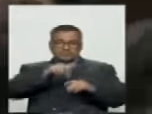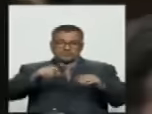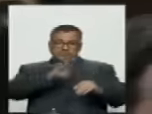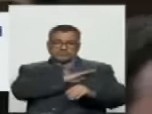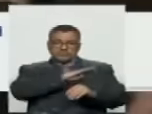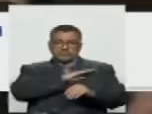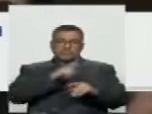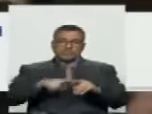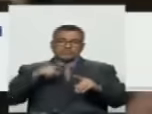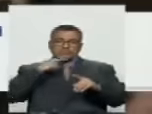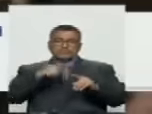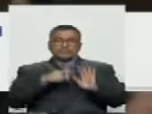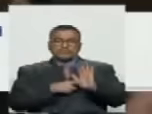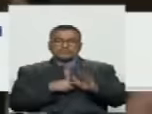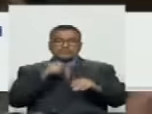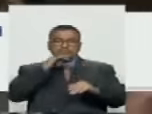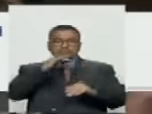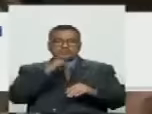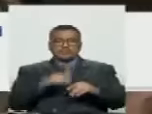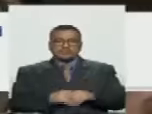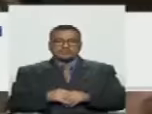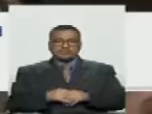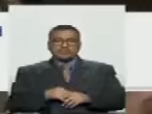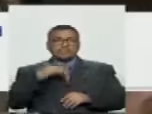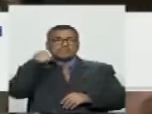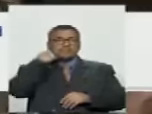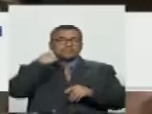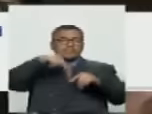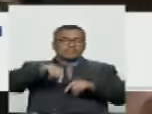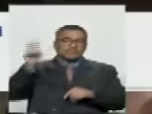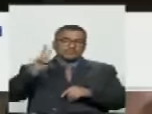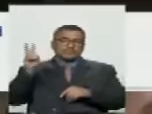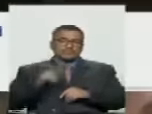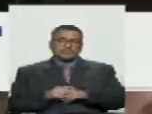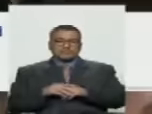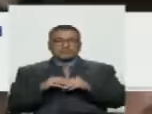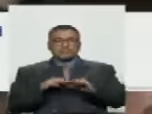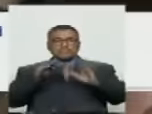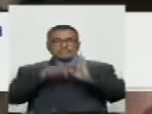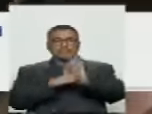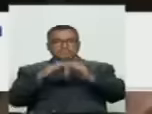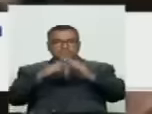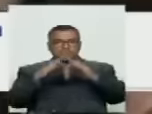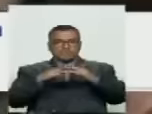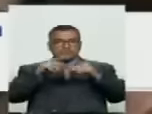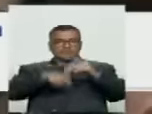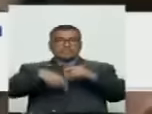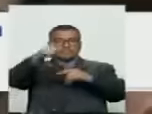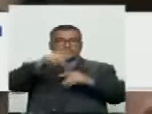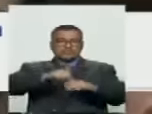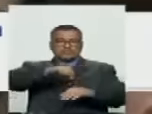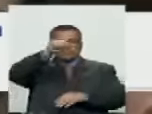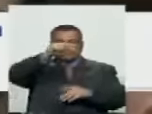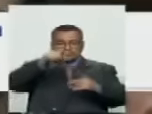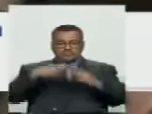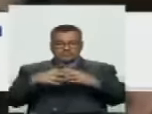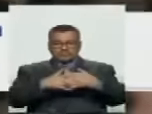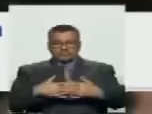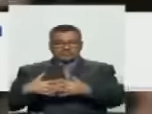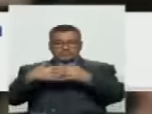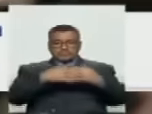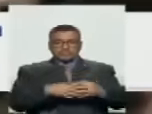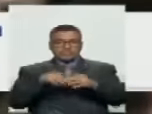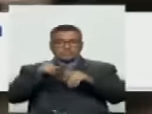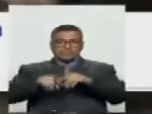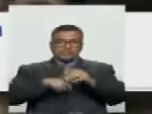plataformas desinformando de manera enfermiza sobre Venezuela desde su comodidad del norte global. Y además,